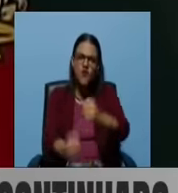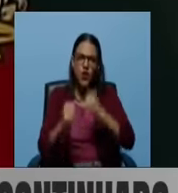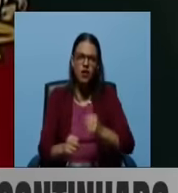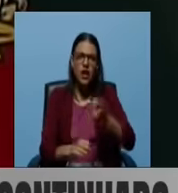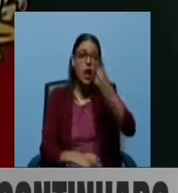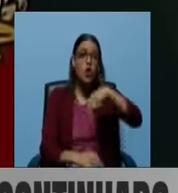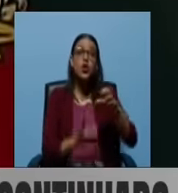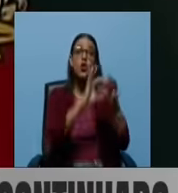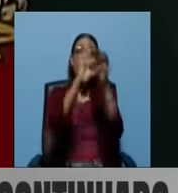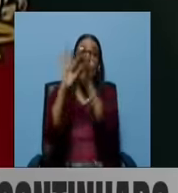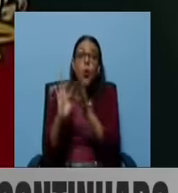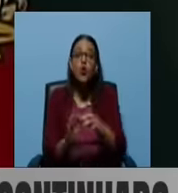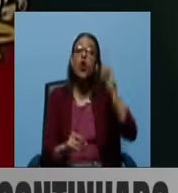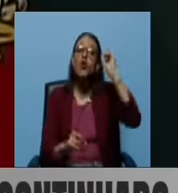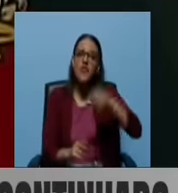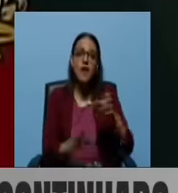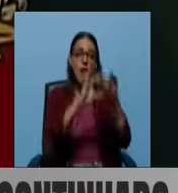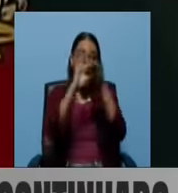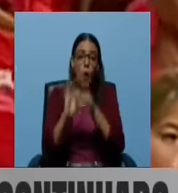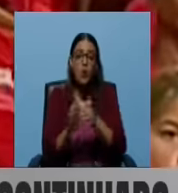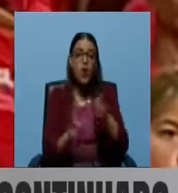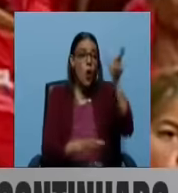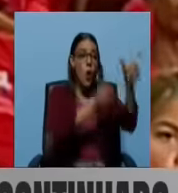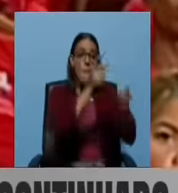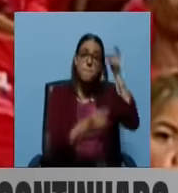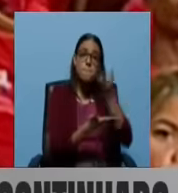unión cívico, militar, policial.